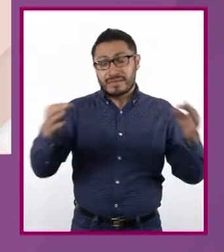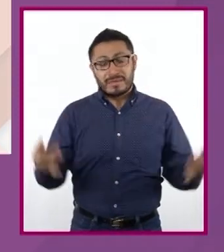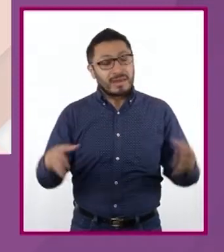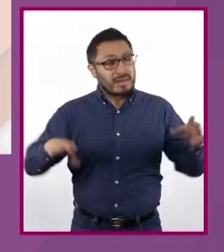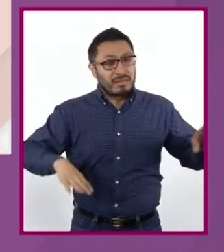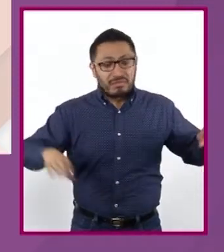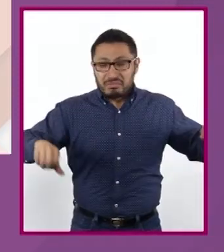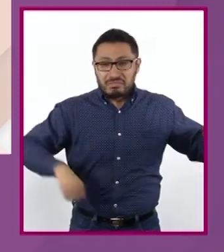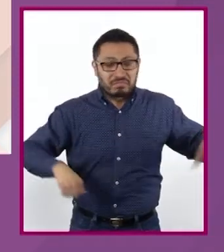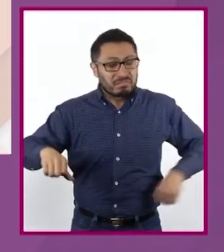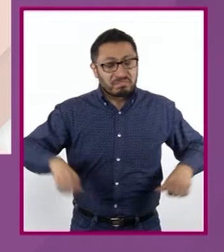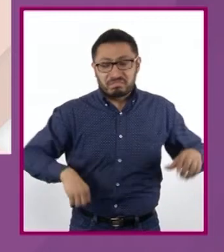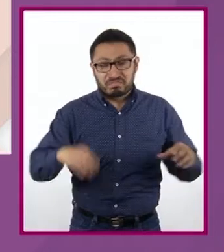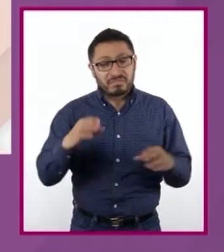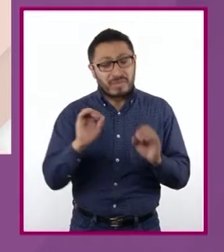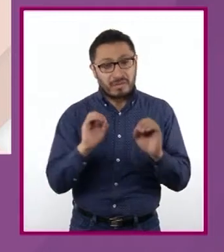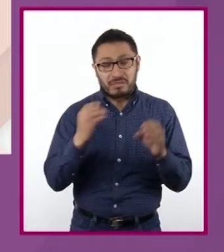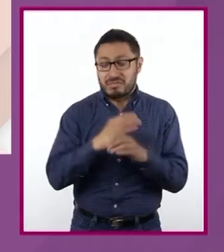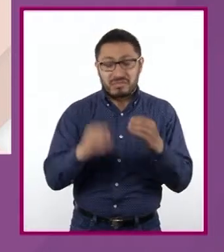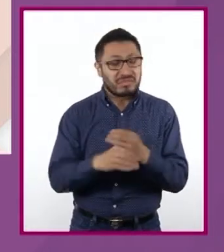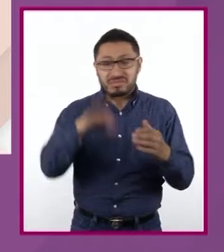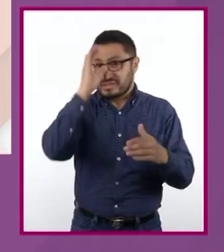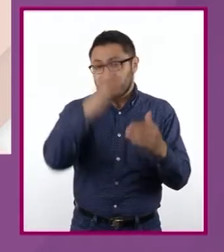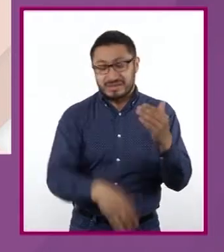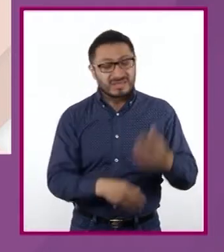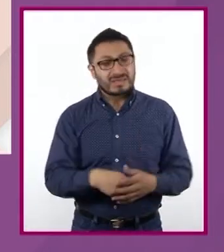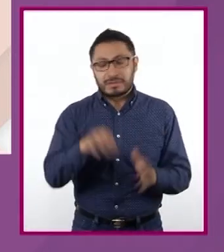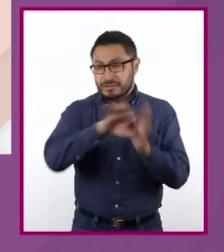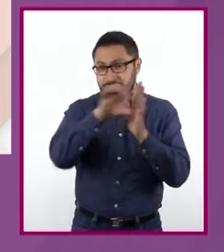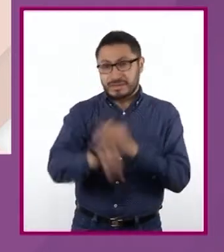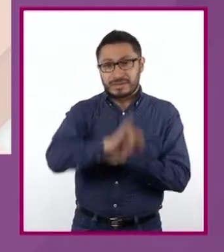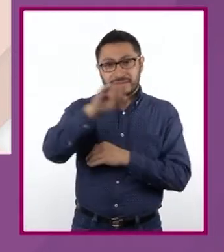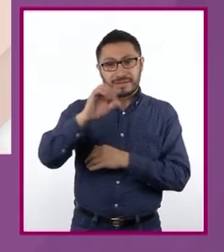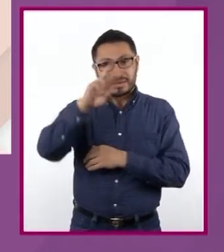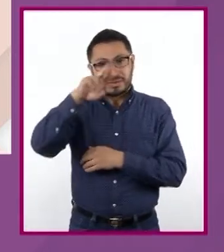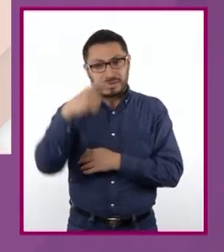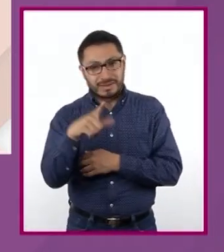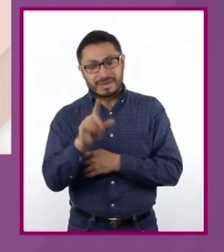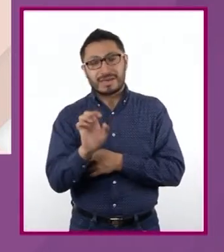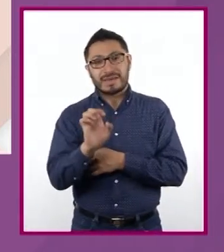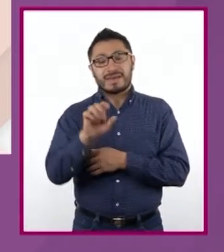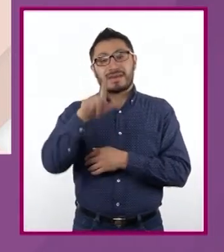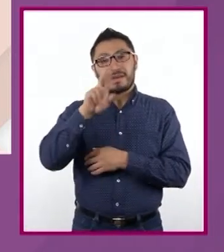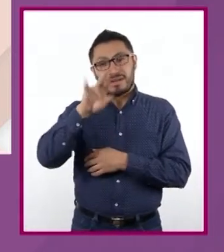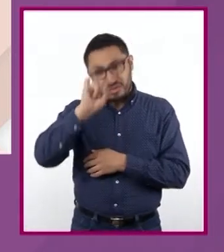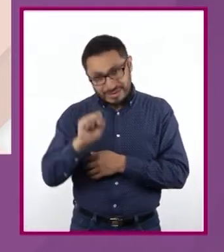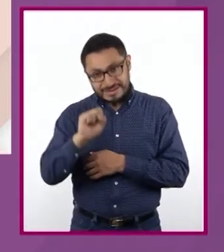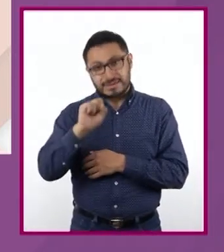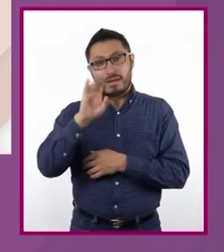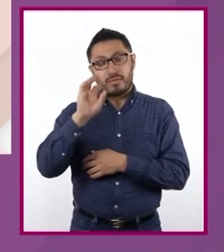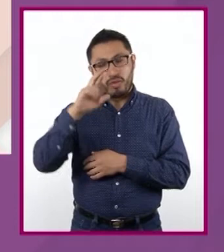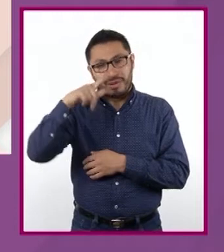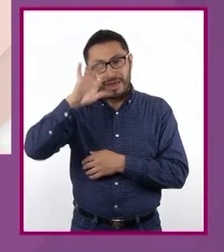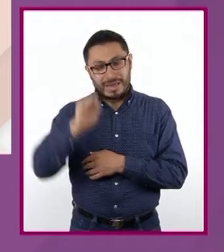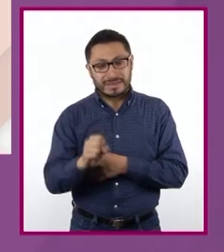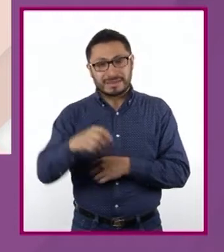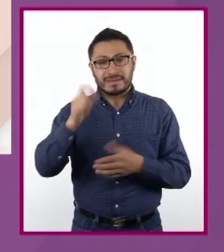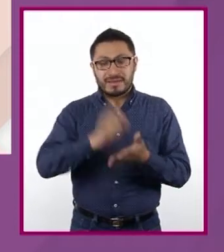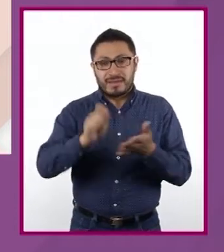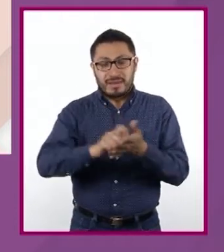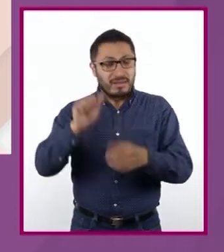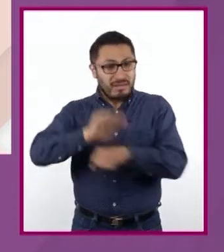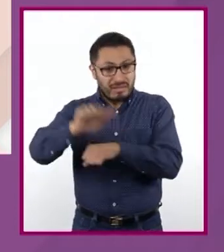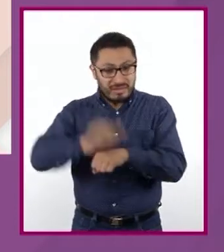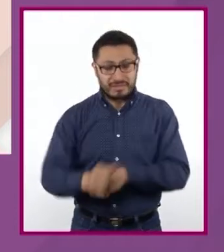acción o hecho ya concluido. Ejemplo, Jorge Luis Borges fue un escritor argentino.